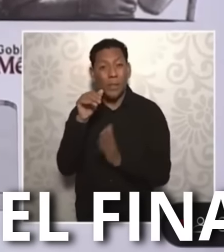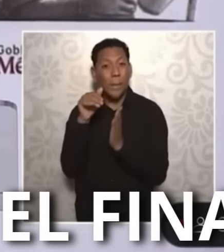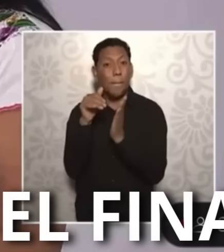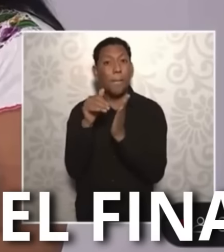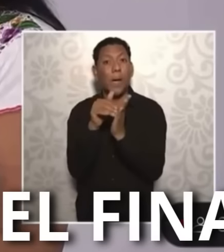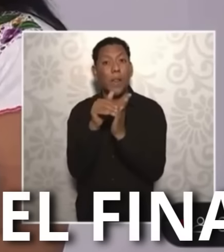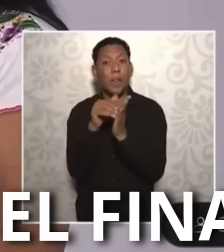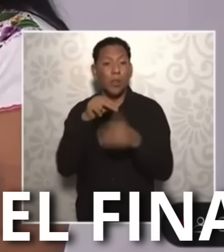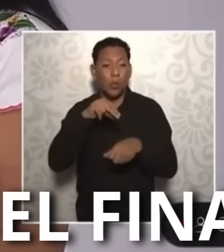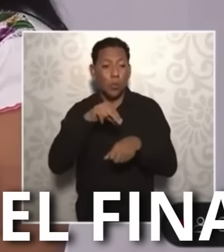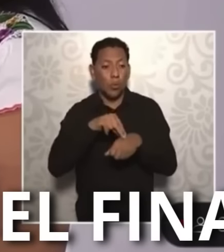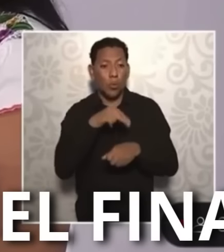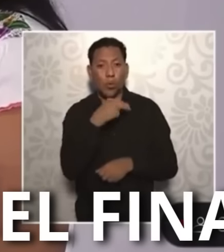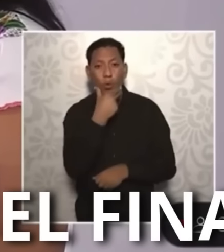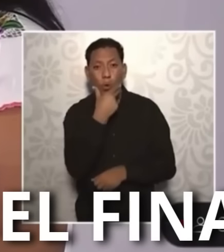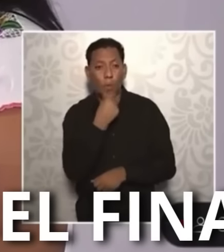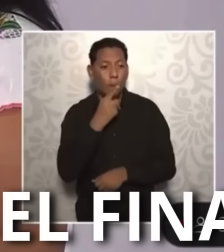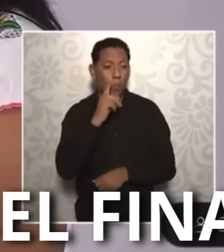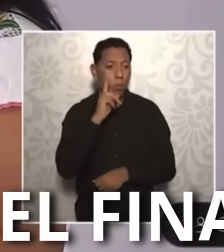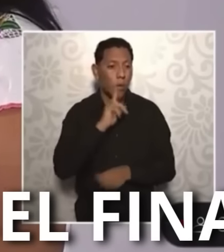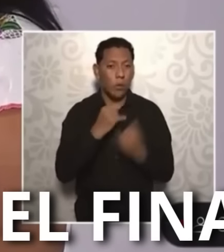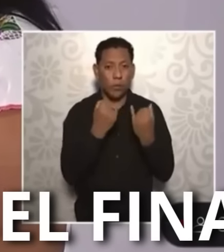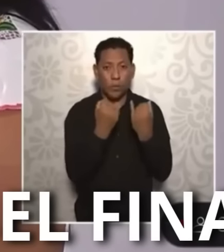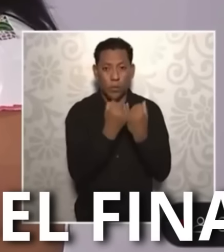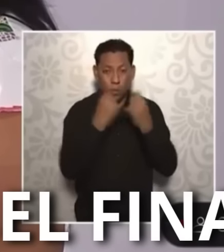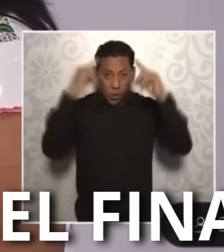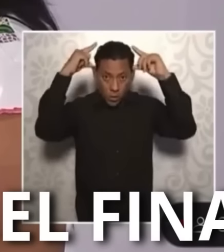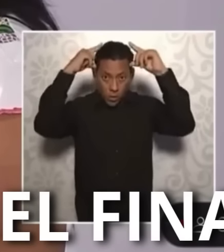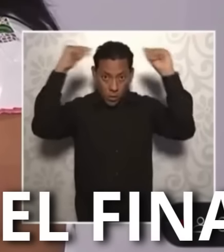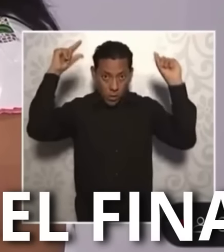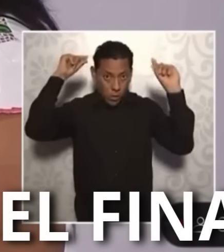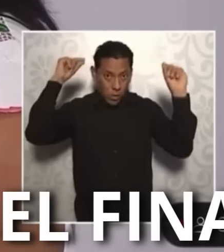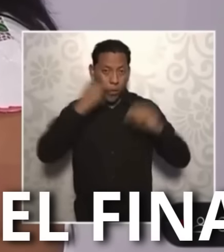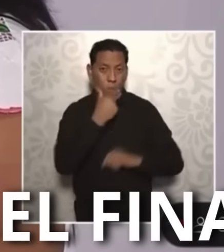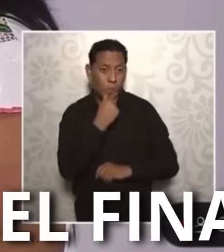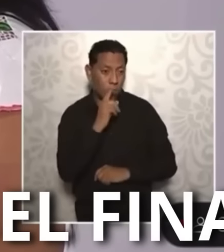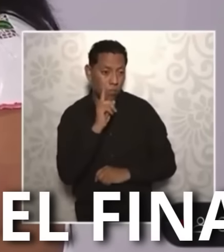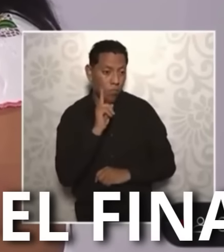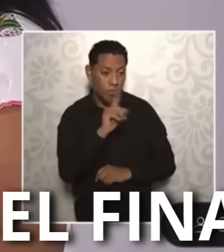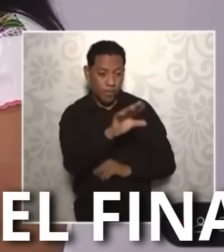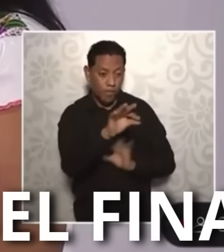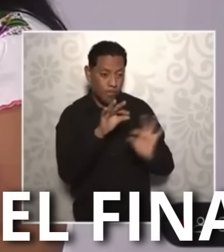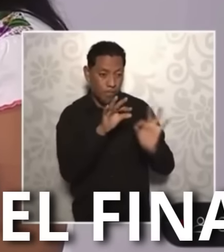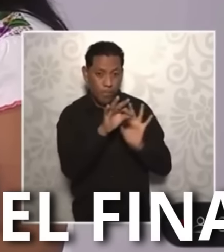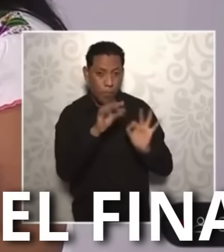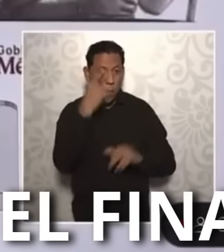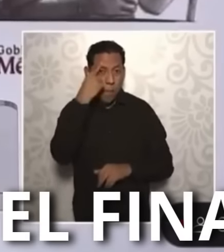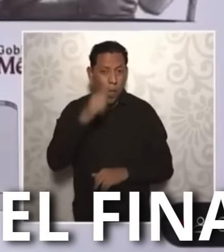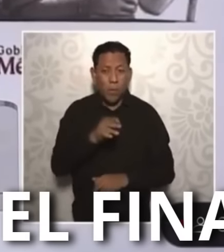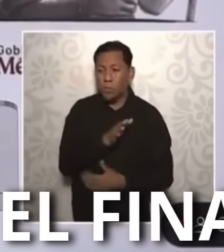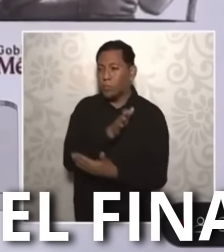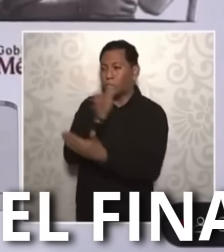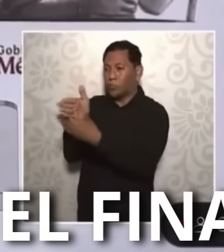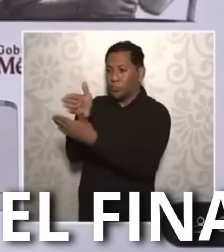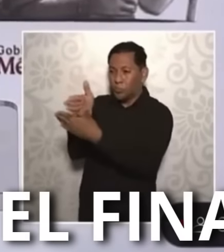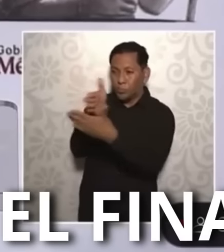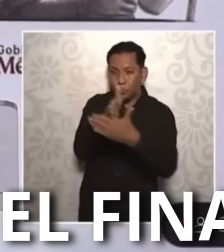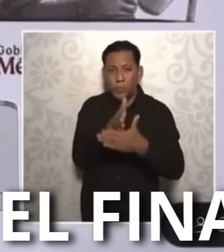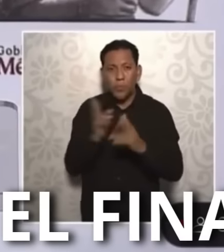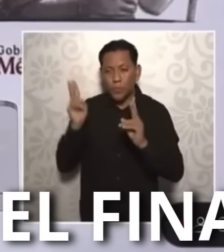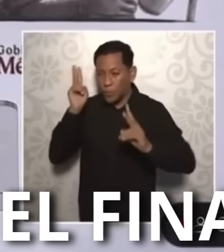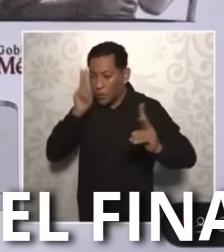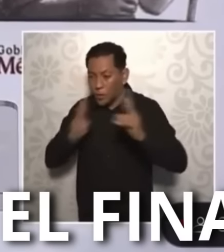y enfermeras que van a recorrer todo el territorio de manera periódica y atenderán de